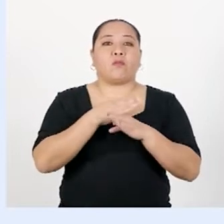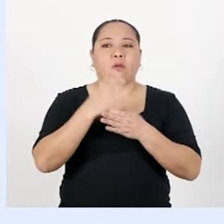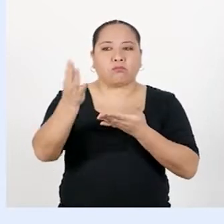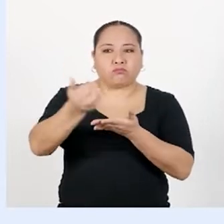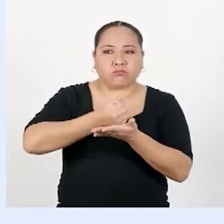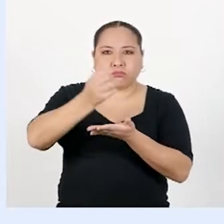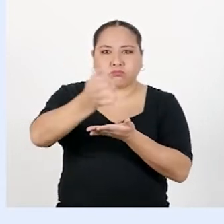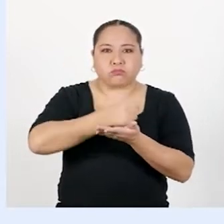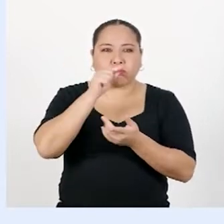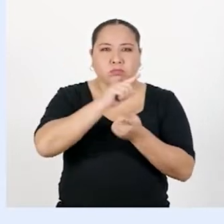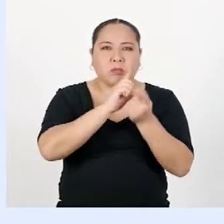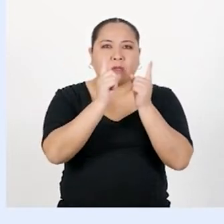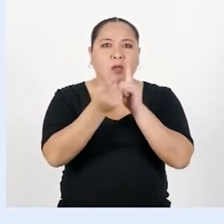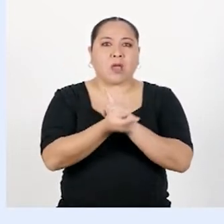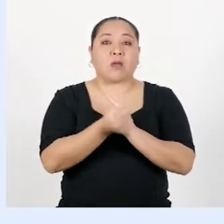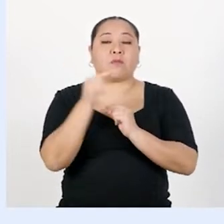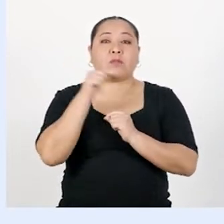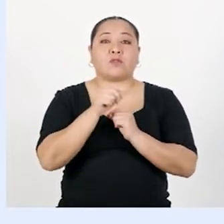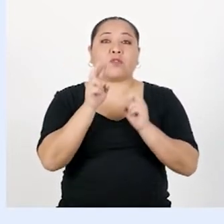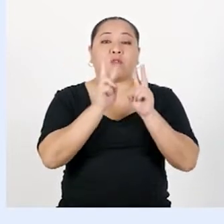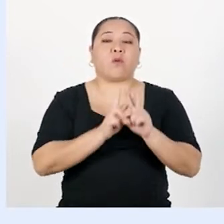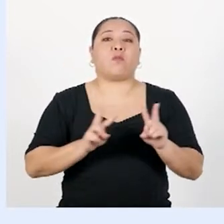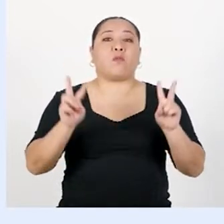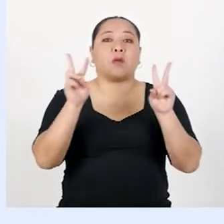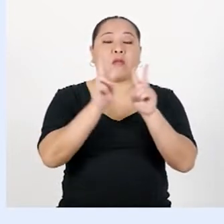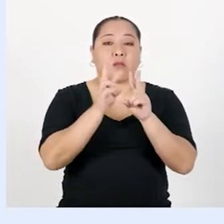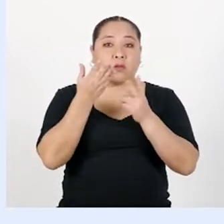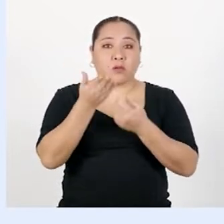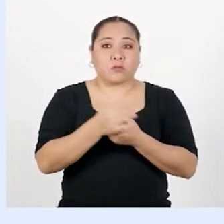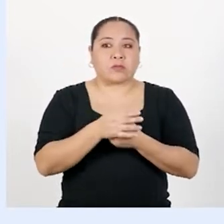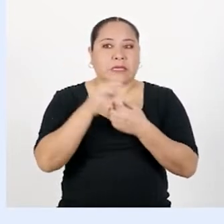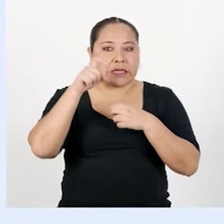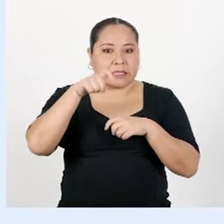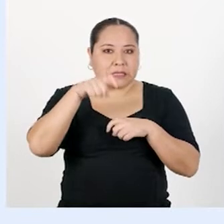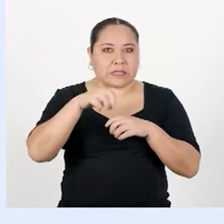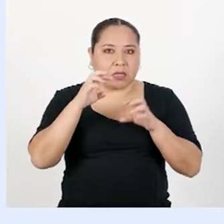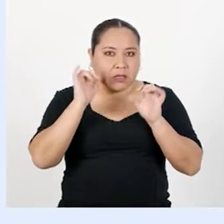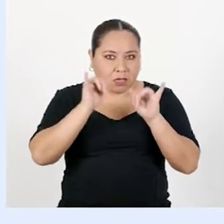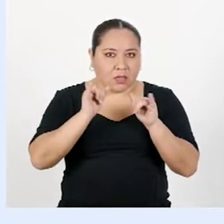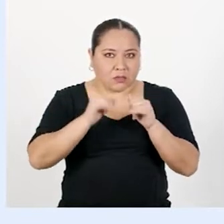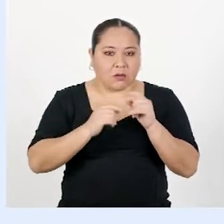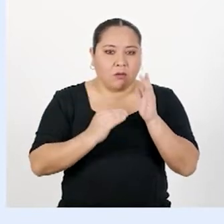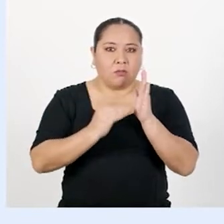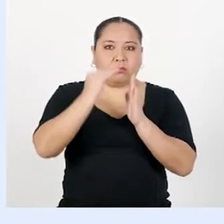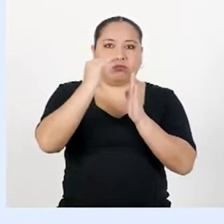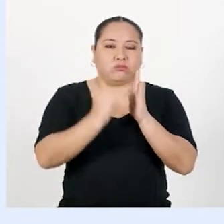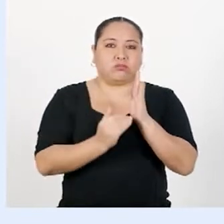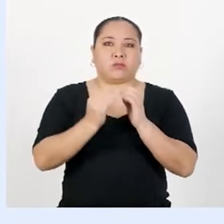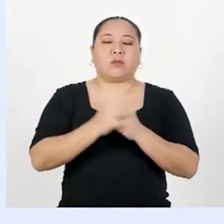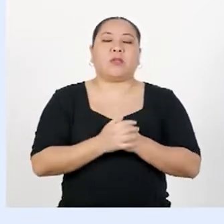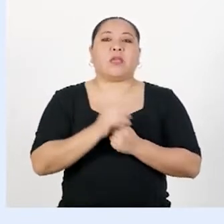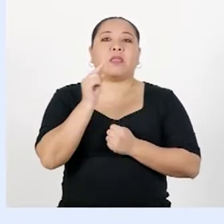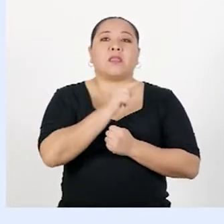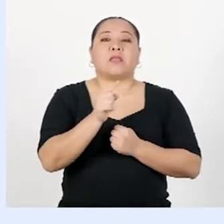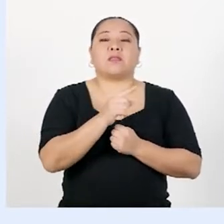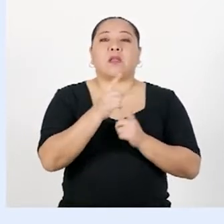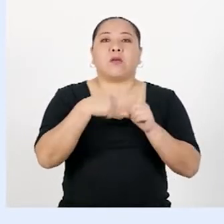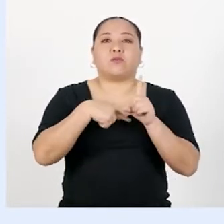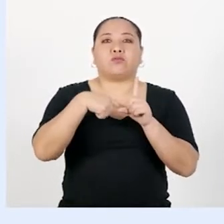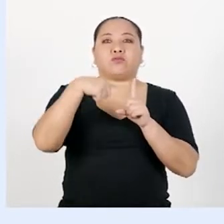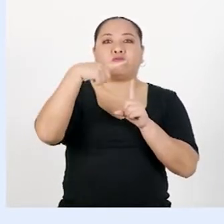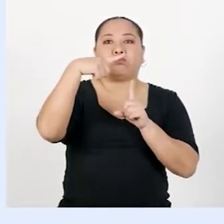de captar esos cambios en los valores que deban permanecer en equilibrio. En el caso de